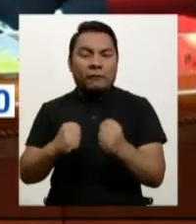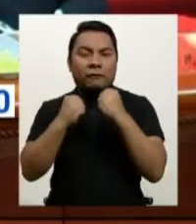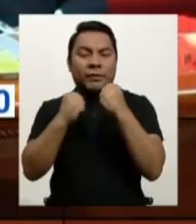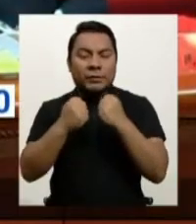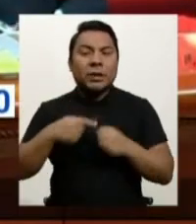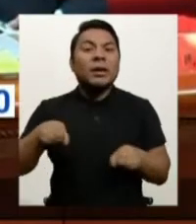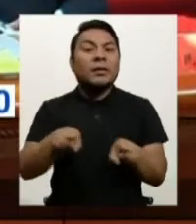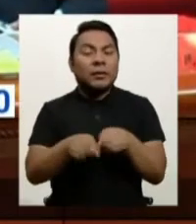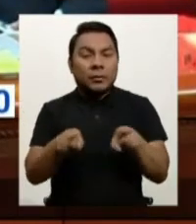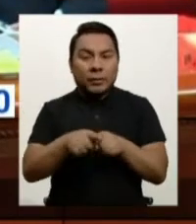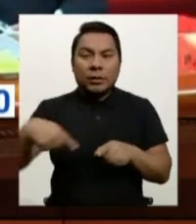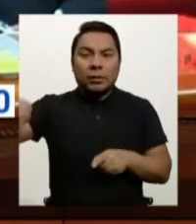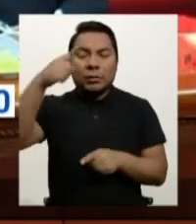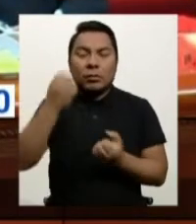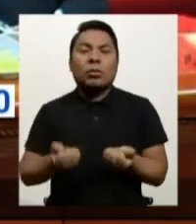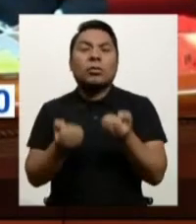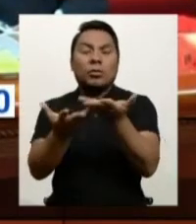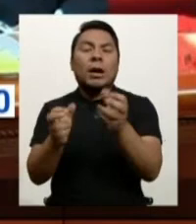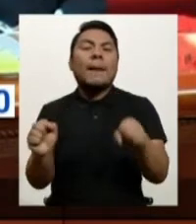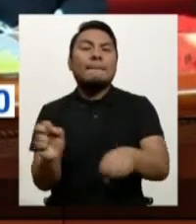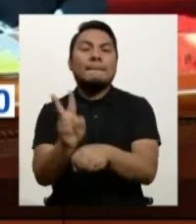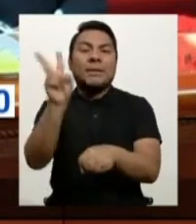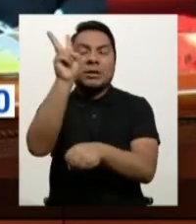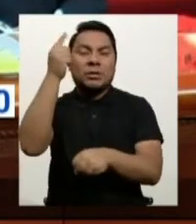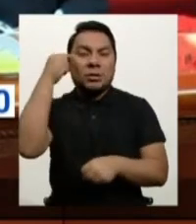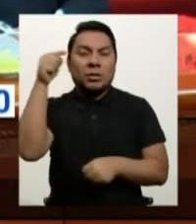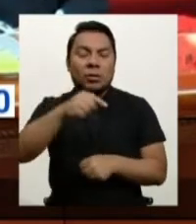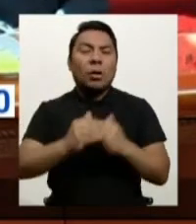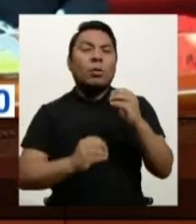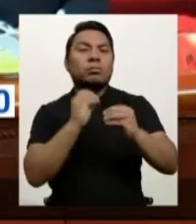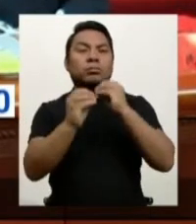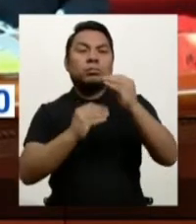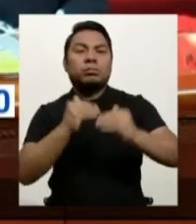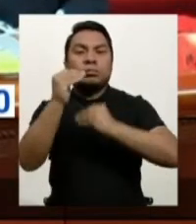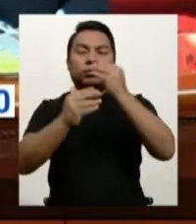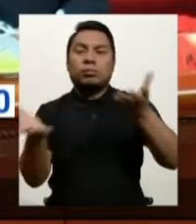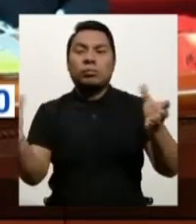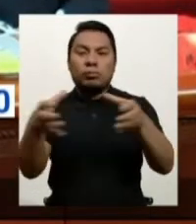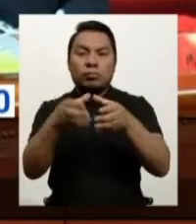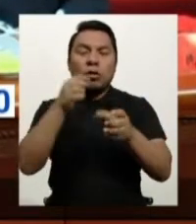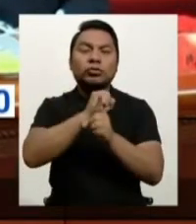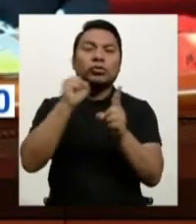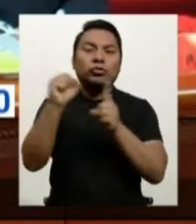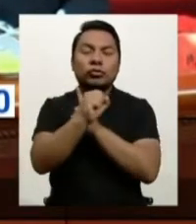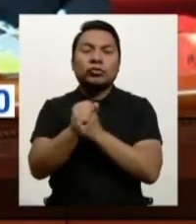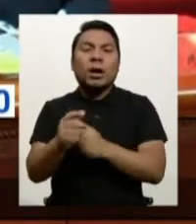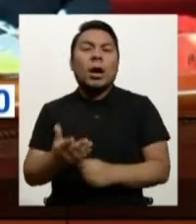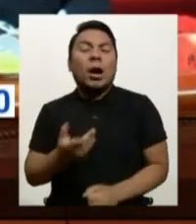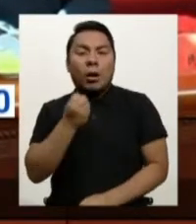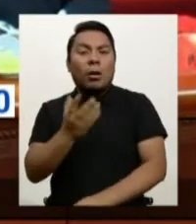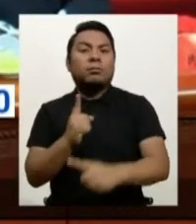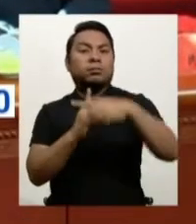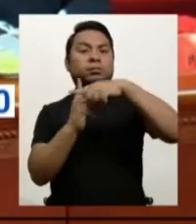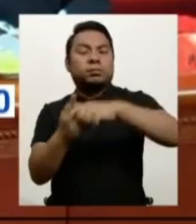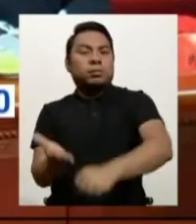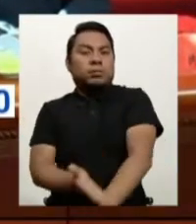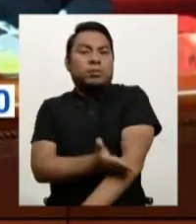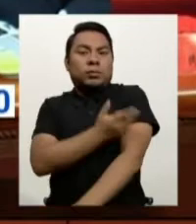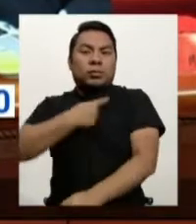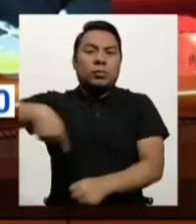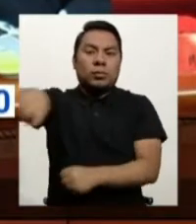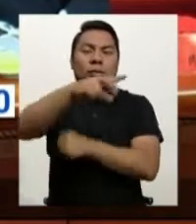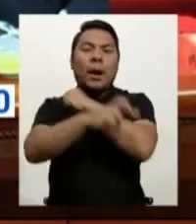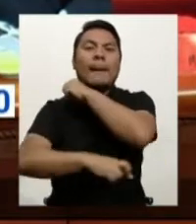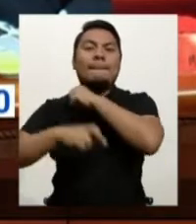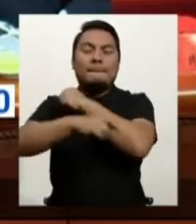incluidos aquellos para asegurar una victoria decisiva en la construcción de una sociedad modestamente próspera y un viaje hacia construir